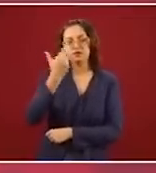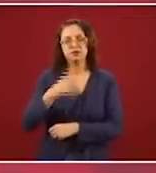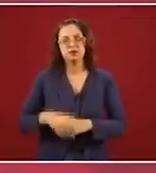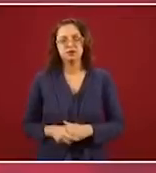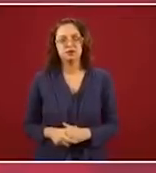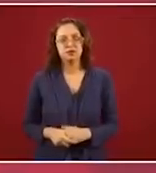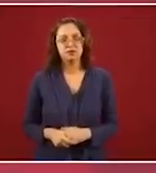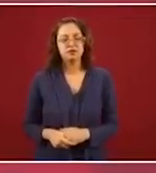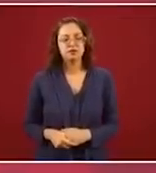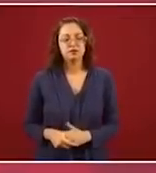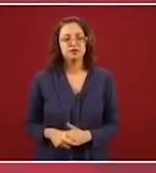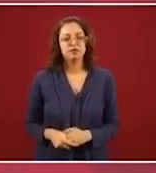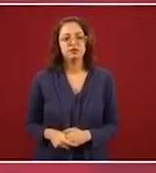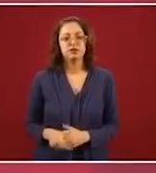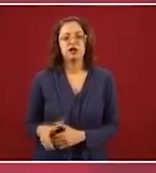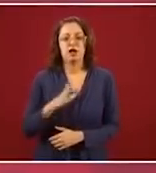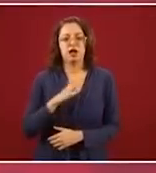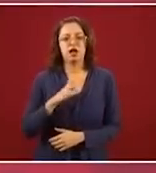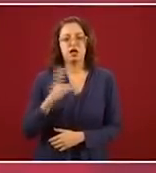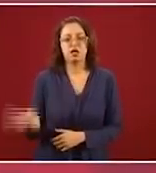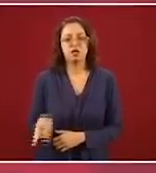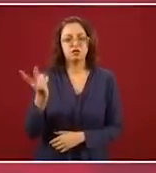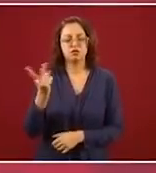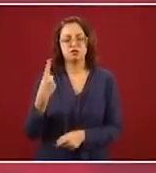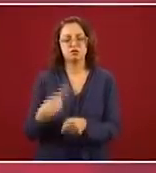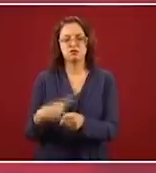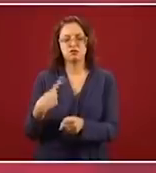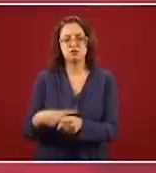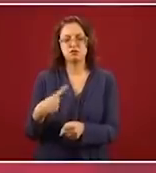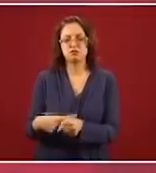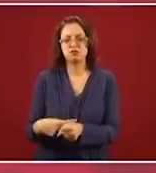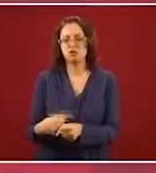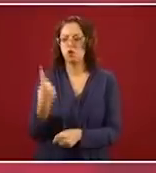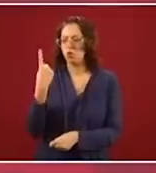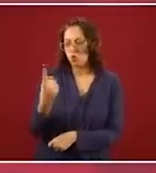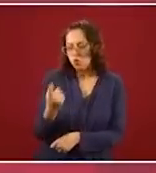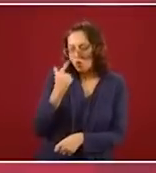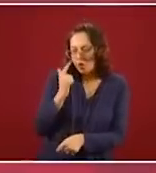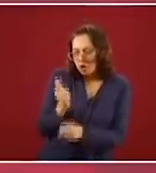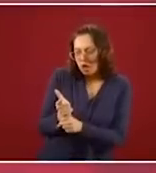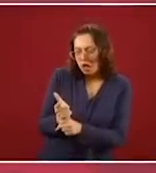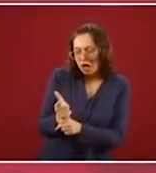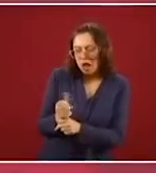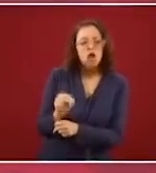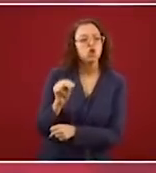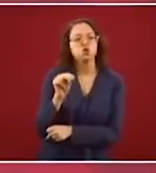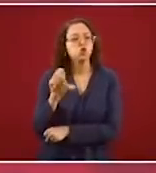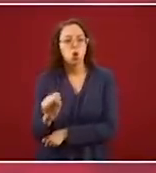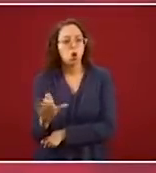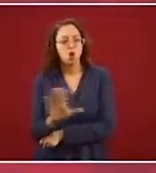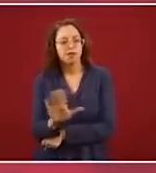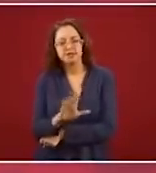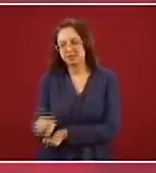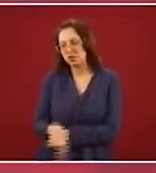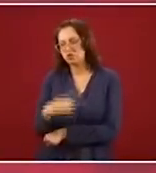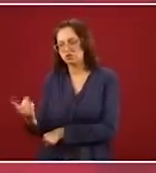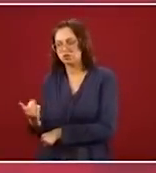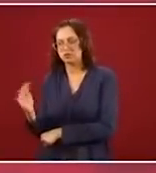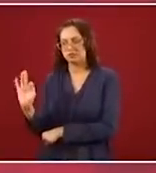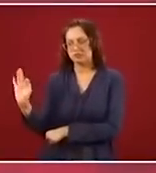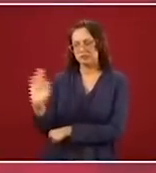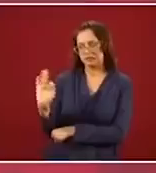Sí, dos casos. Sí. Uno descartado y uno en observación, que también puede ser que